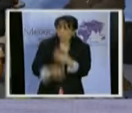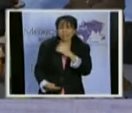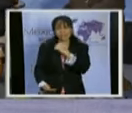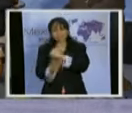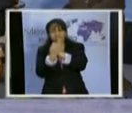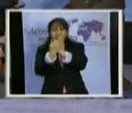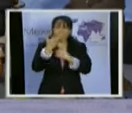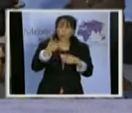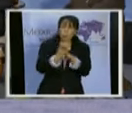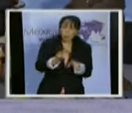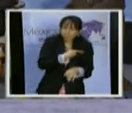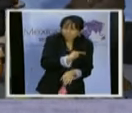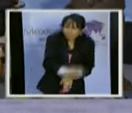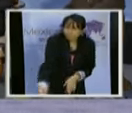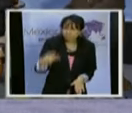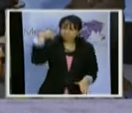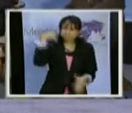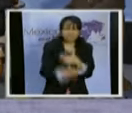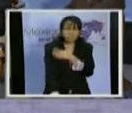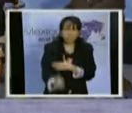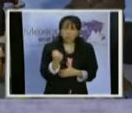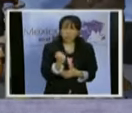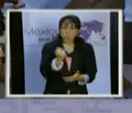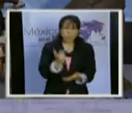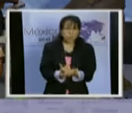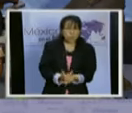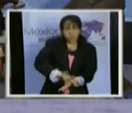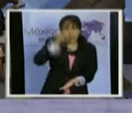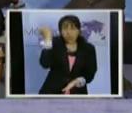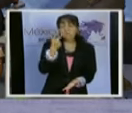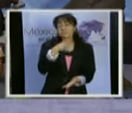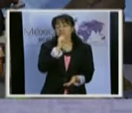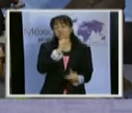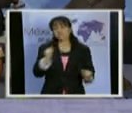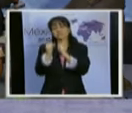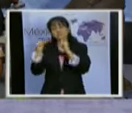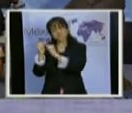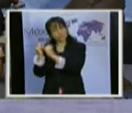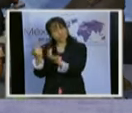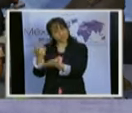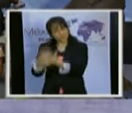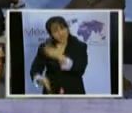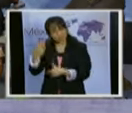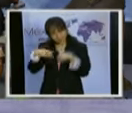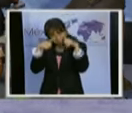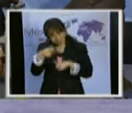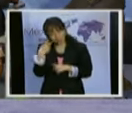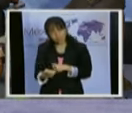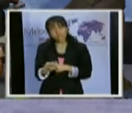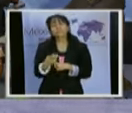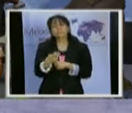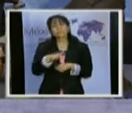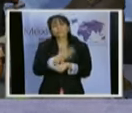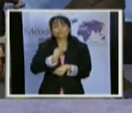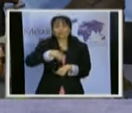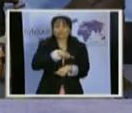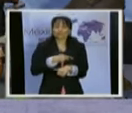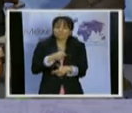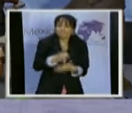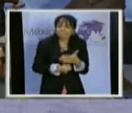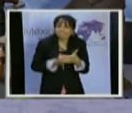precariedad en todos los sentidos, incluyendo el institucional. Pero a la vez hemos insistido en la necesidad, y esto es muy importante, de